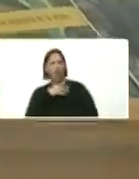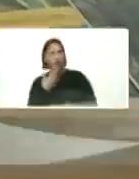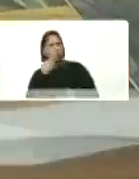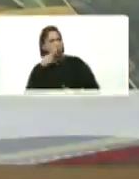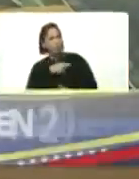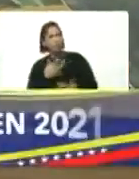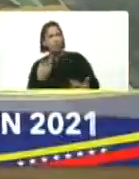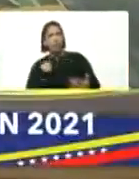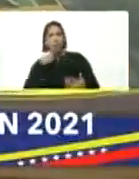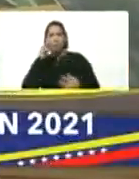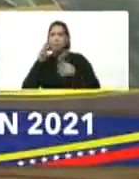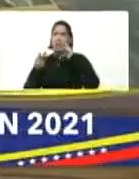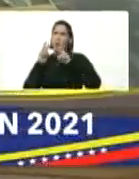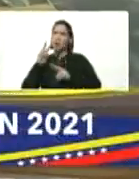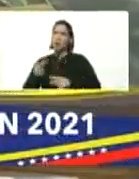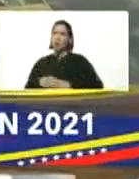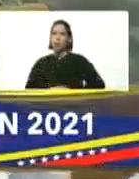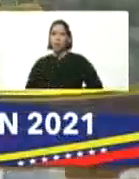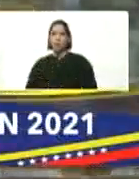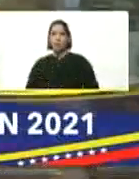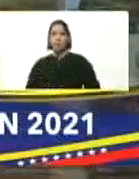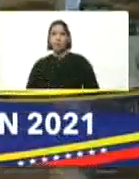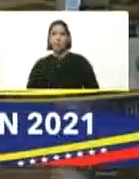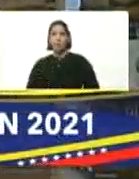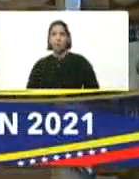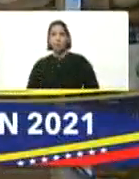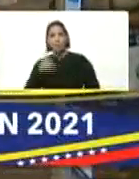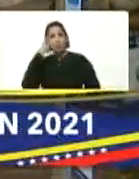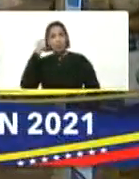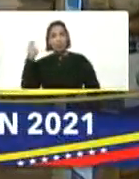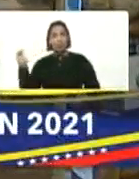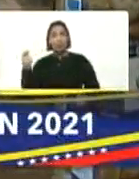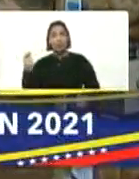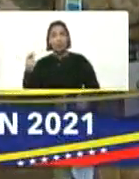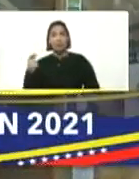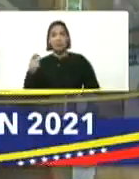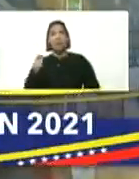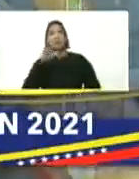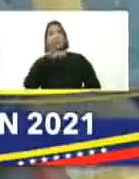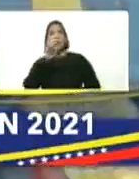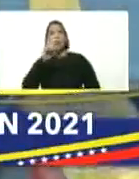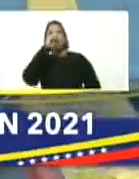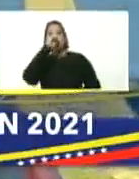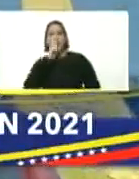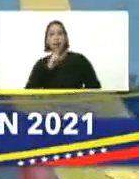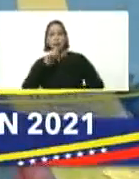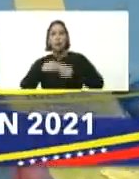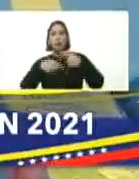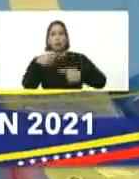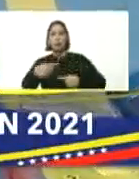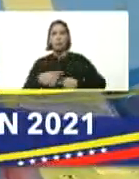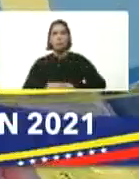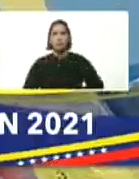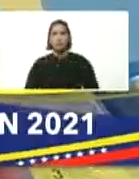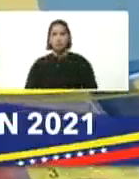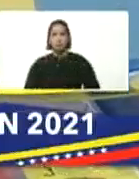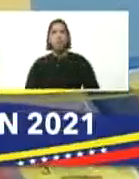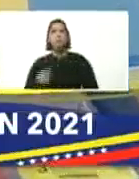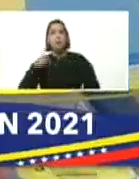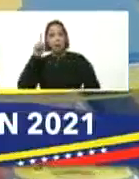allá. Tomás Borges. No, teoría de la dependencia, 50 años después. Claudio Cars. Me lo